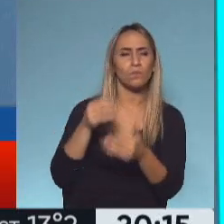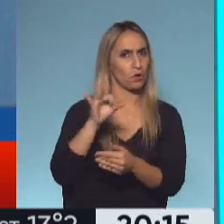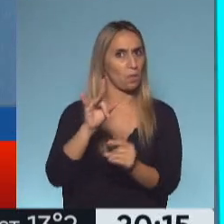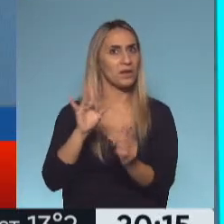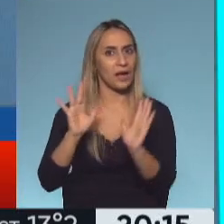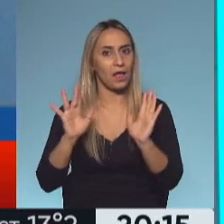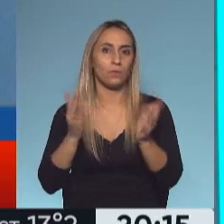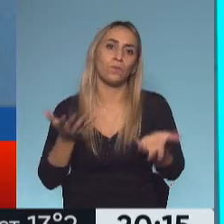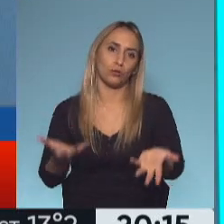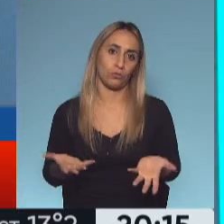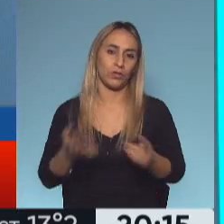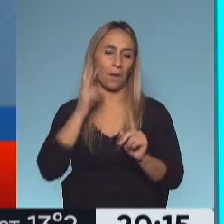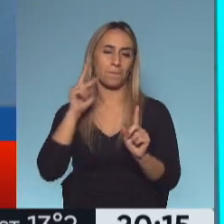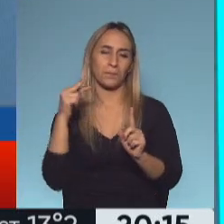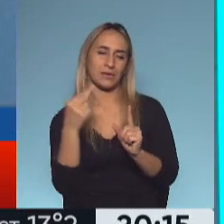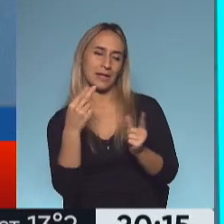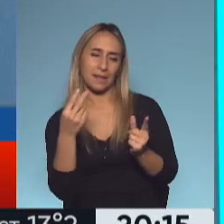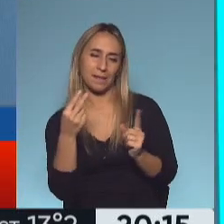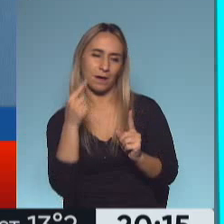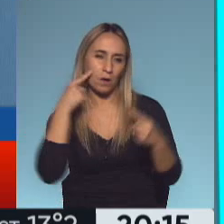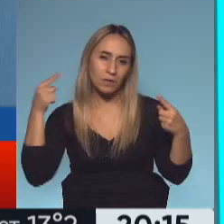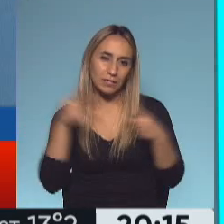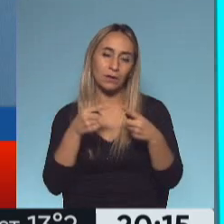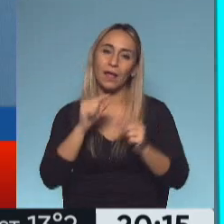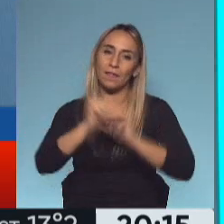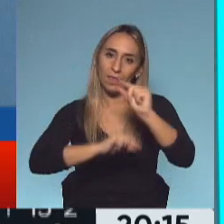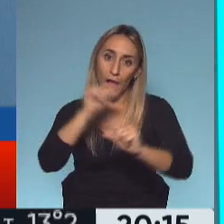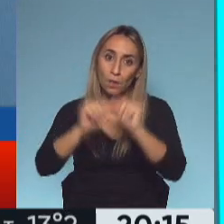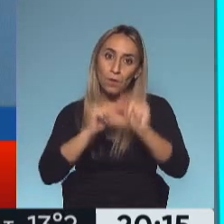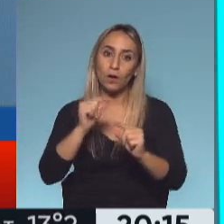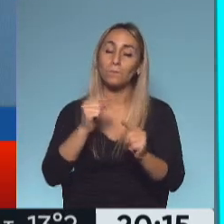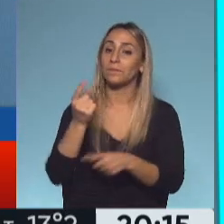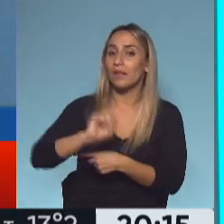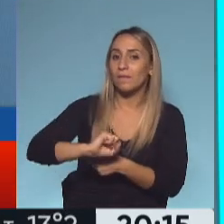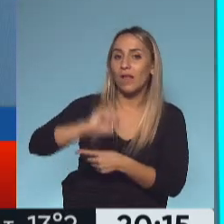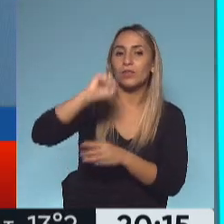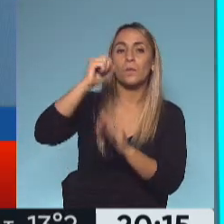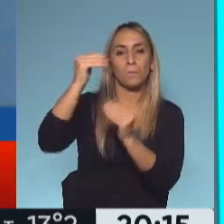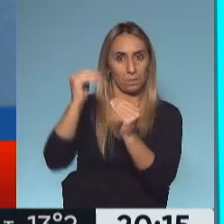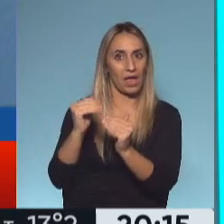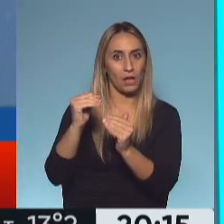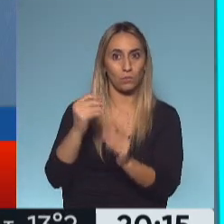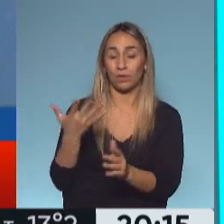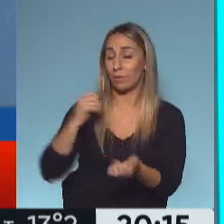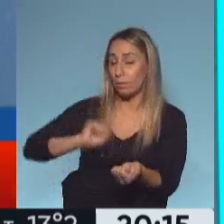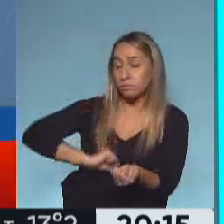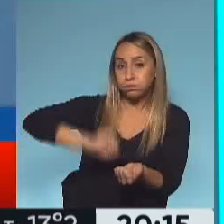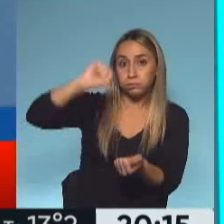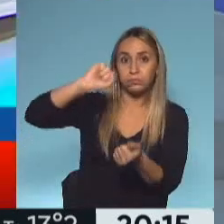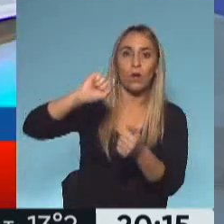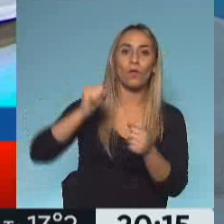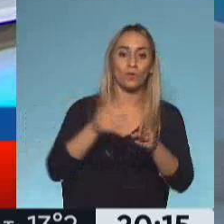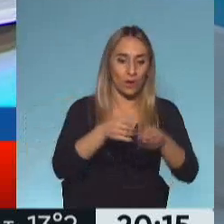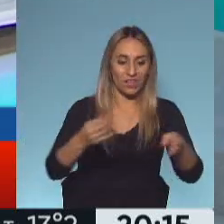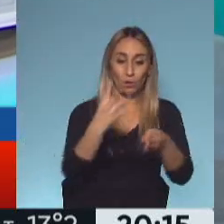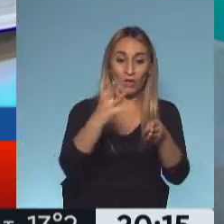que, por supuesto, la perspectiva es que se vaya acomodando a la baja, que en los próximos meses se vean inflaciones mucho más bajas que le hemos visto en el primer cuatrimestre del Al año. 29